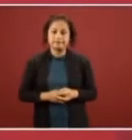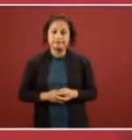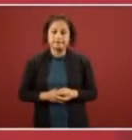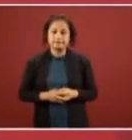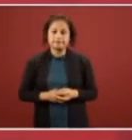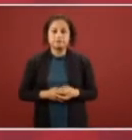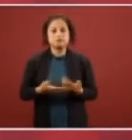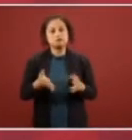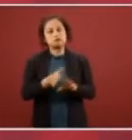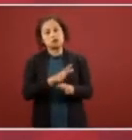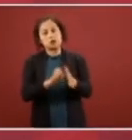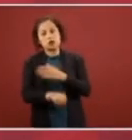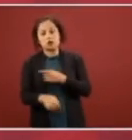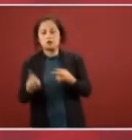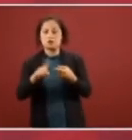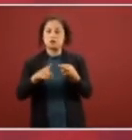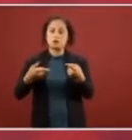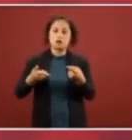Guanajuato,